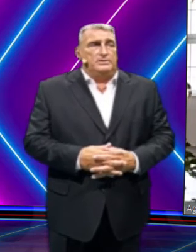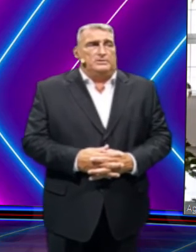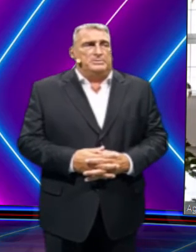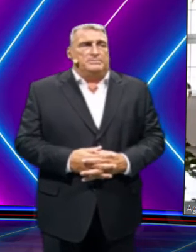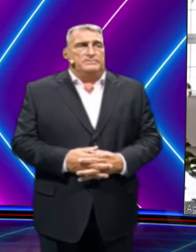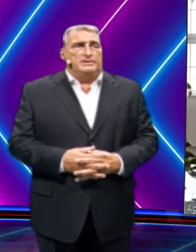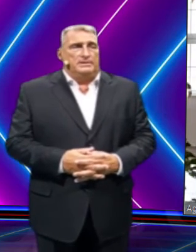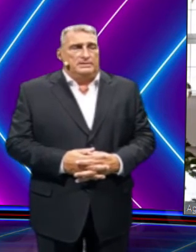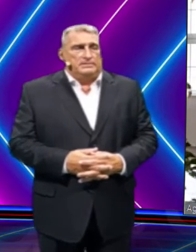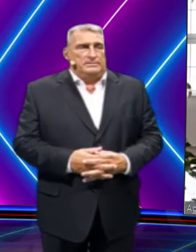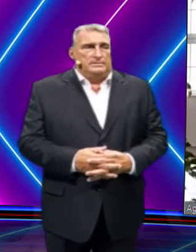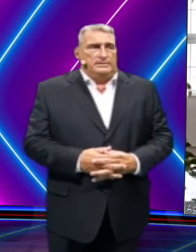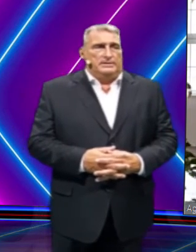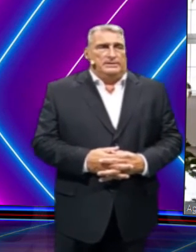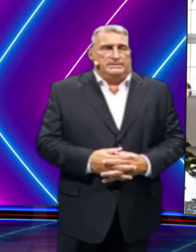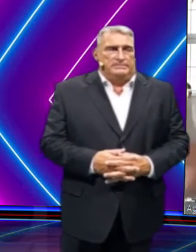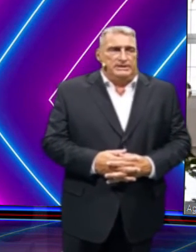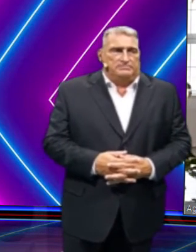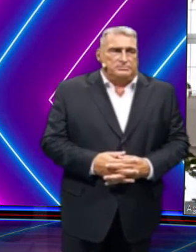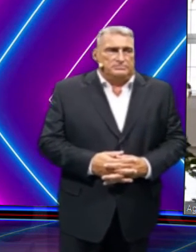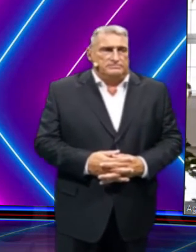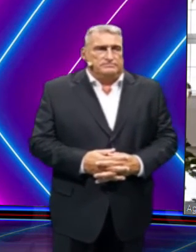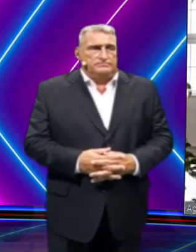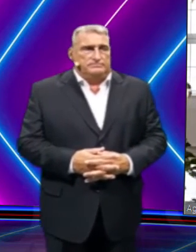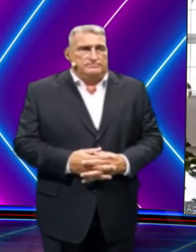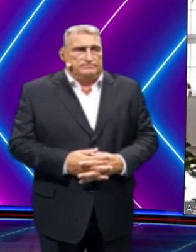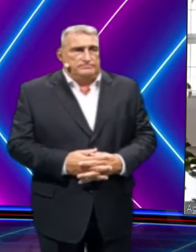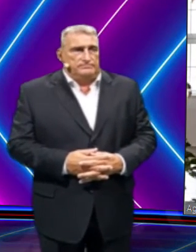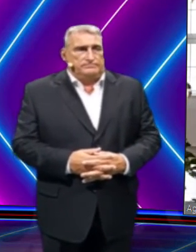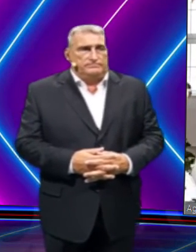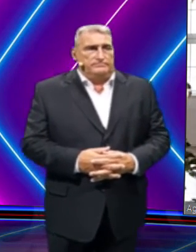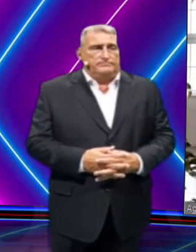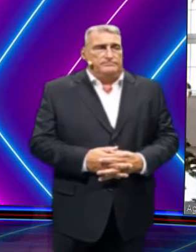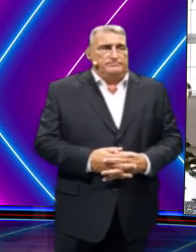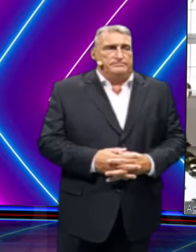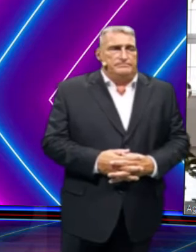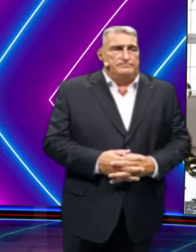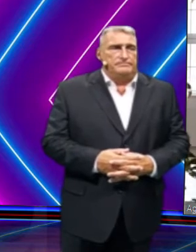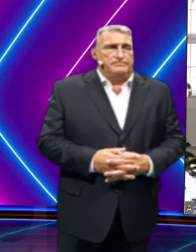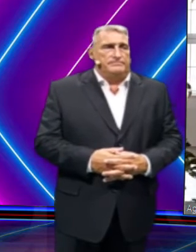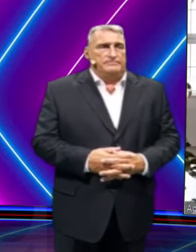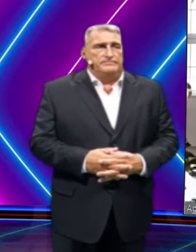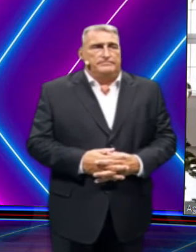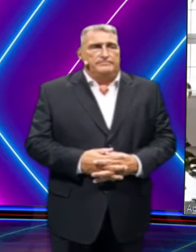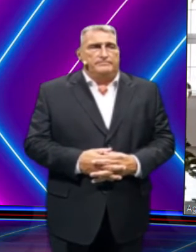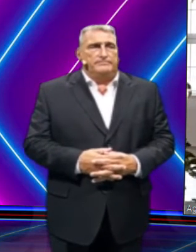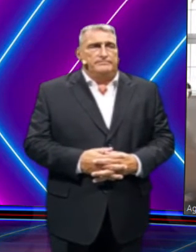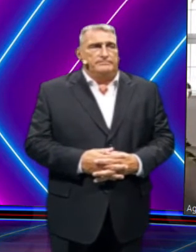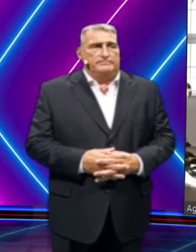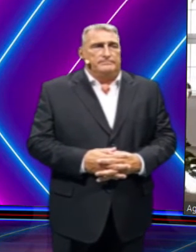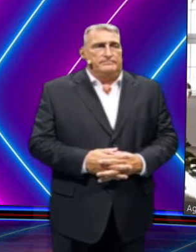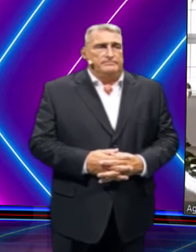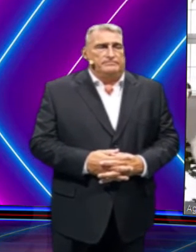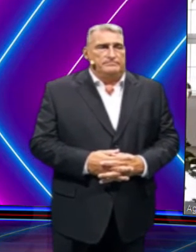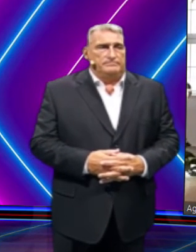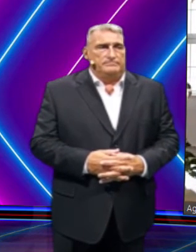va a haber No, la pero misma cantidad de contagiados, pero está bien, pues. súmele la ola, súmele la ola que va a venir de las